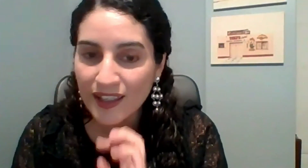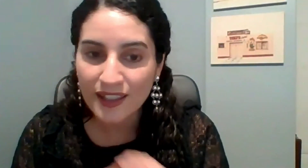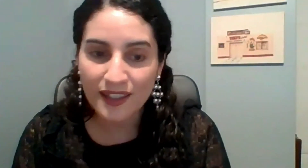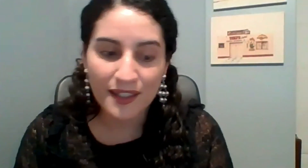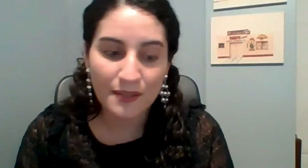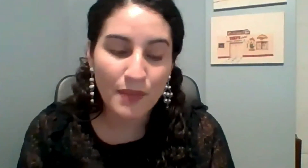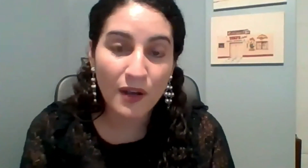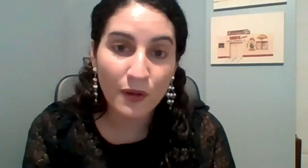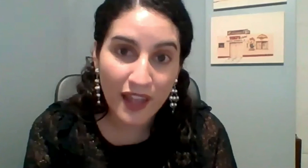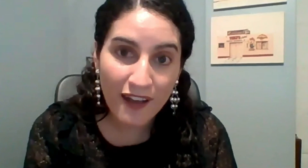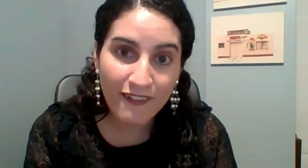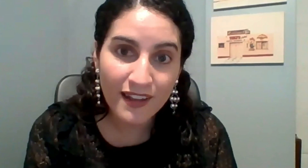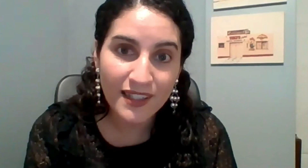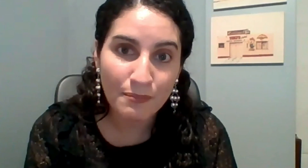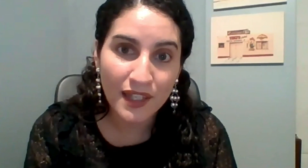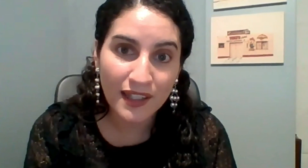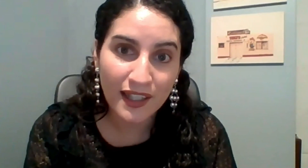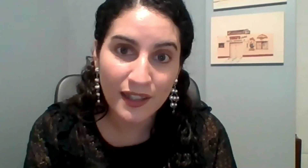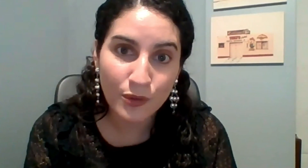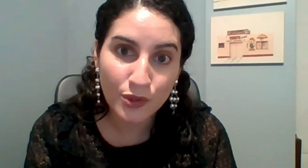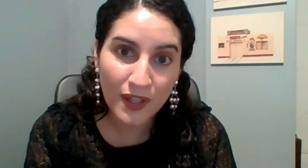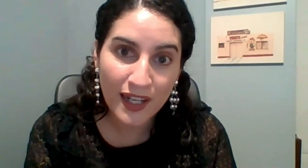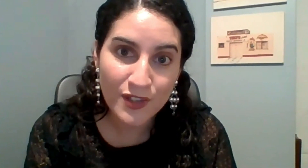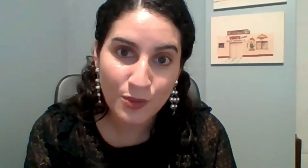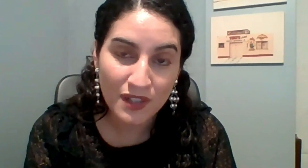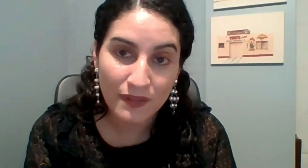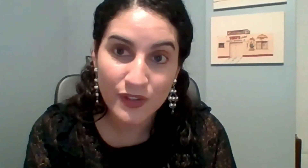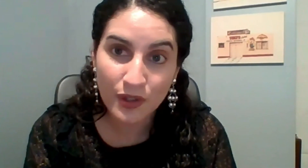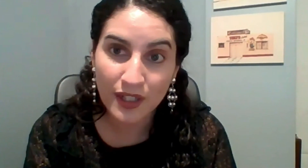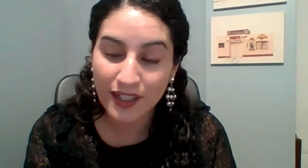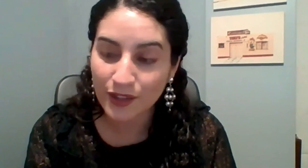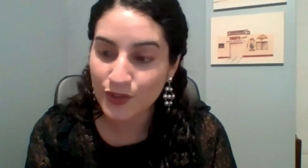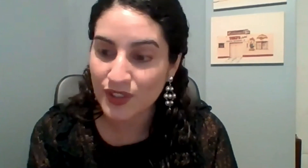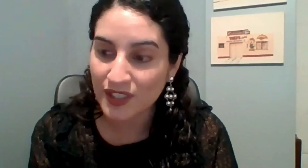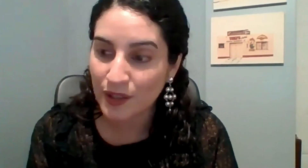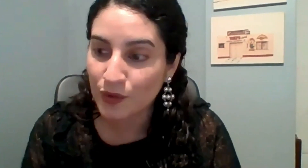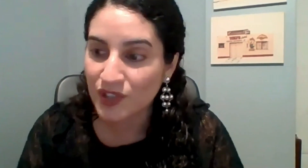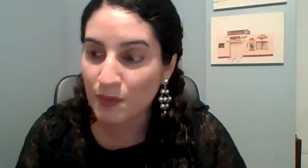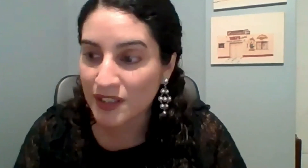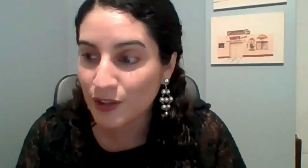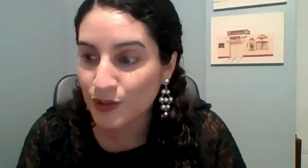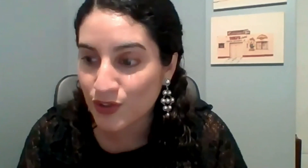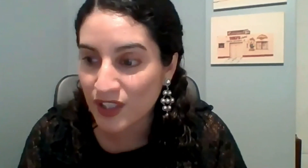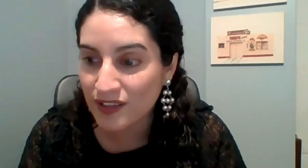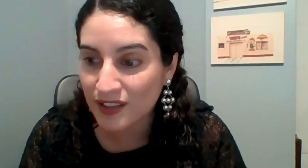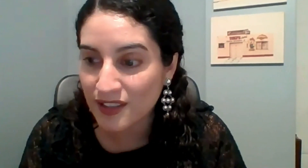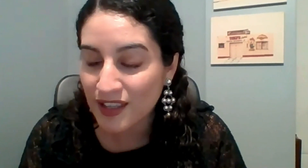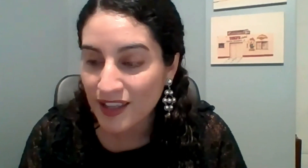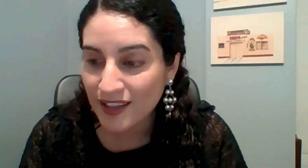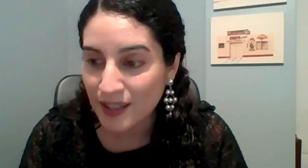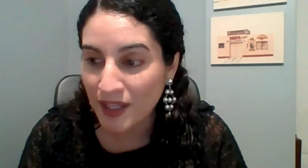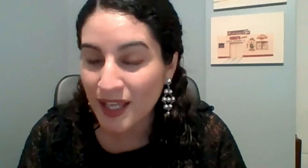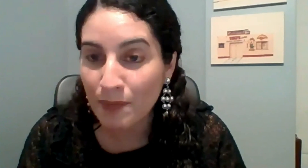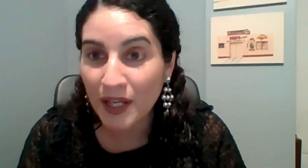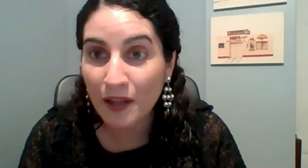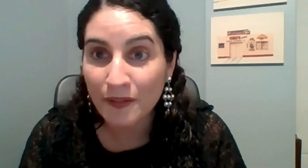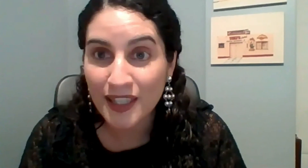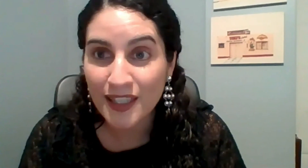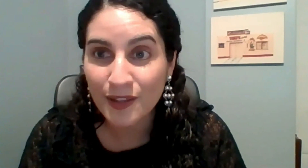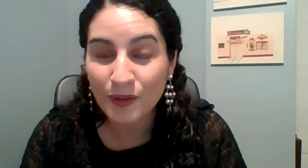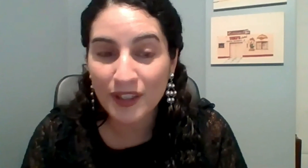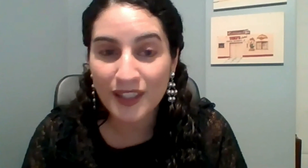Y me acordaba también que una de las observaciones que nos hicieron justamente los docentes de María